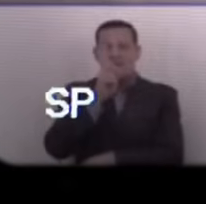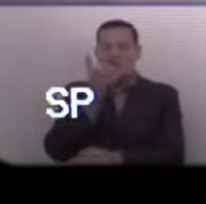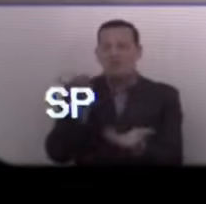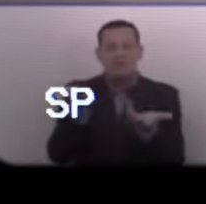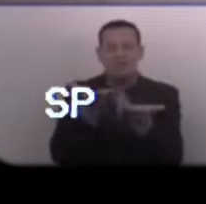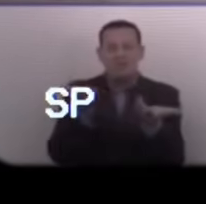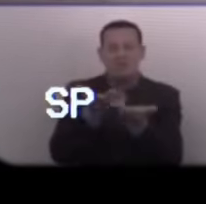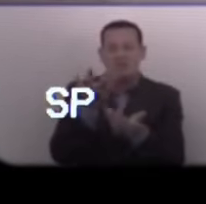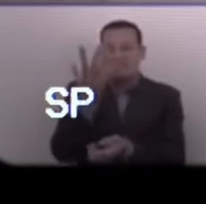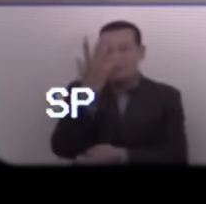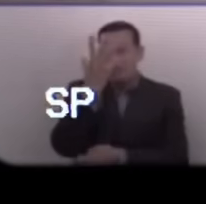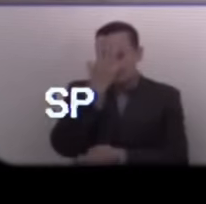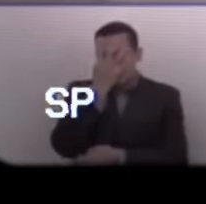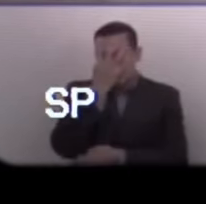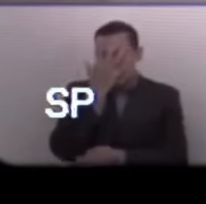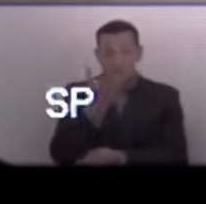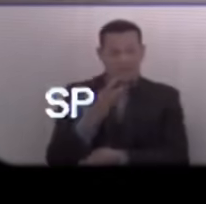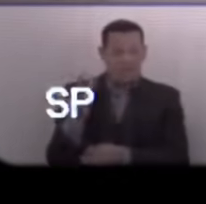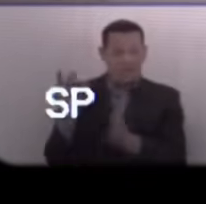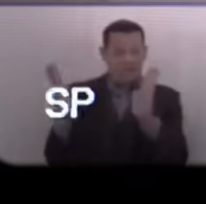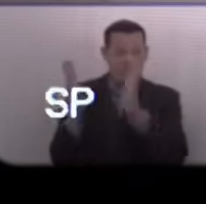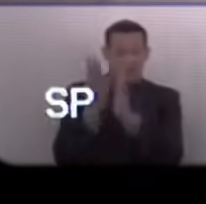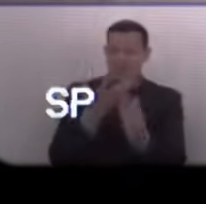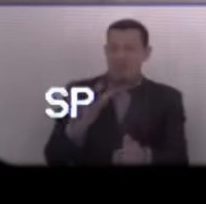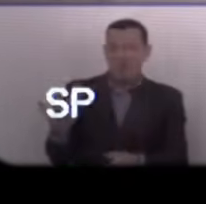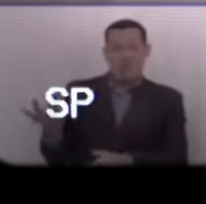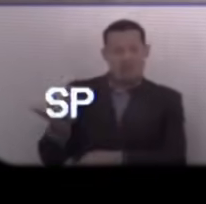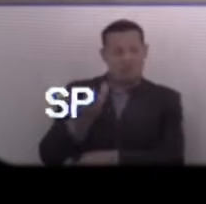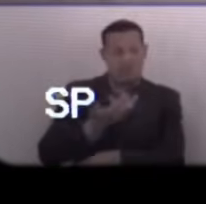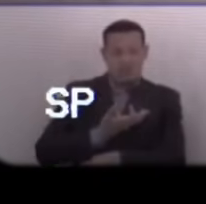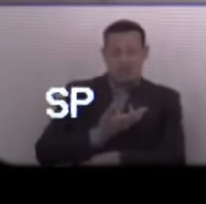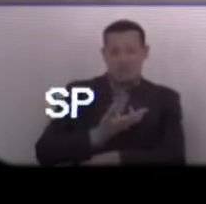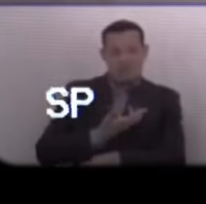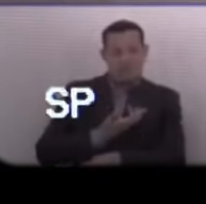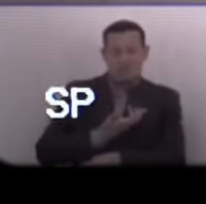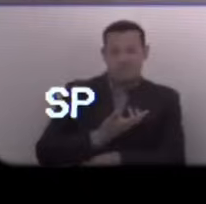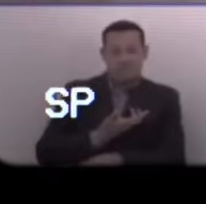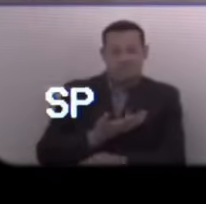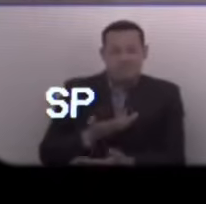vergüenzas. Lo mínimo es no ser